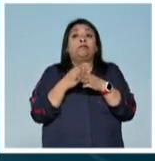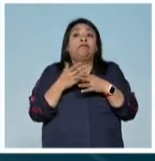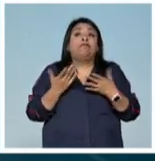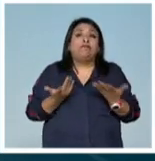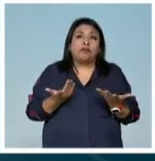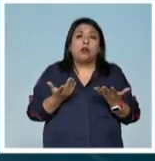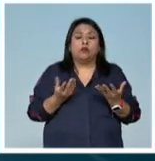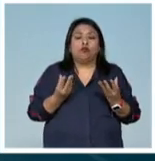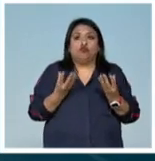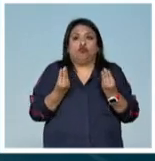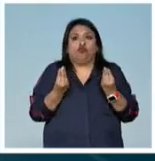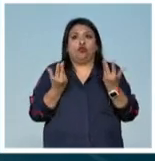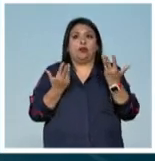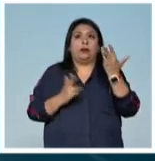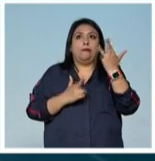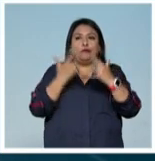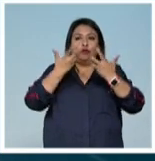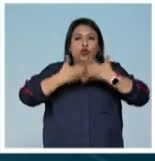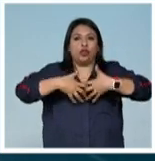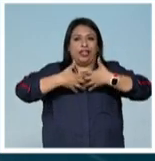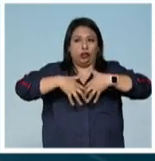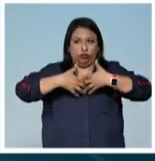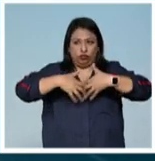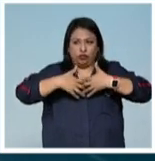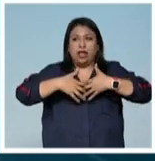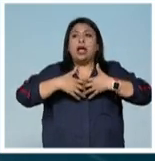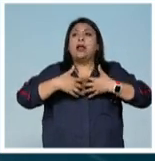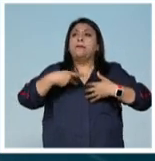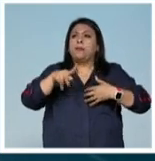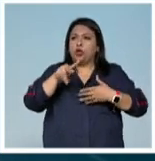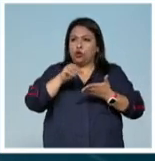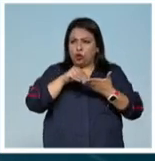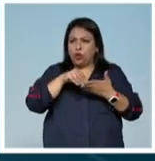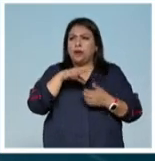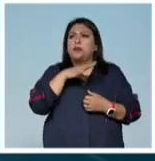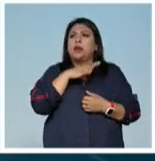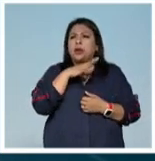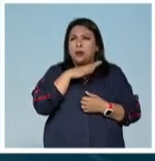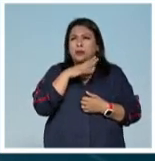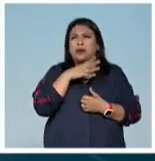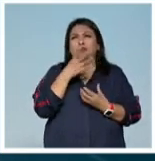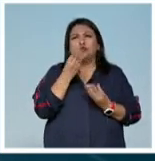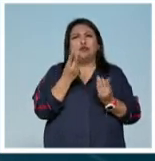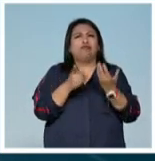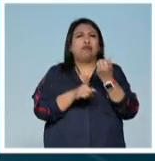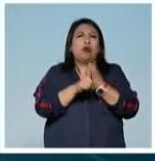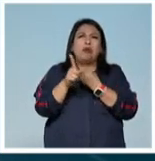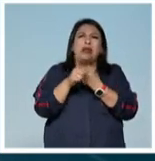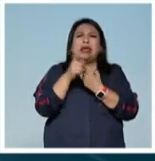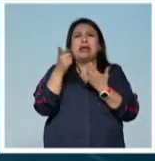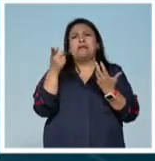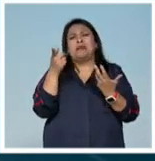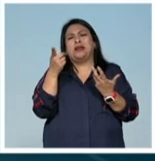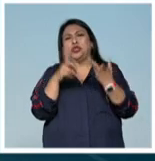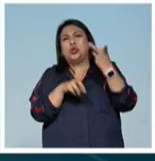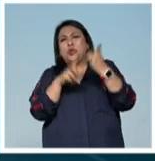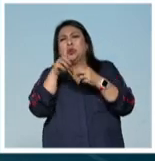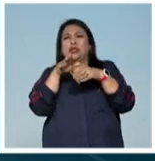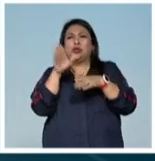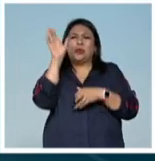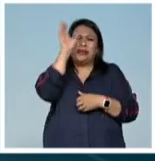en la efervescencia de la revolución industrial, pero había todavía muchos atavismos, muchos tabús alrededor de la